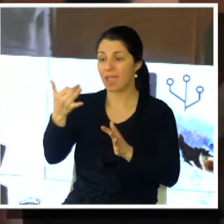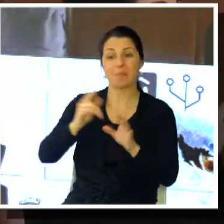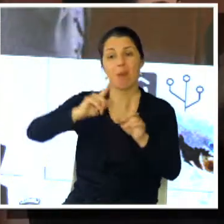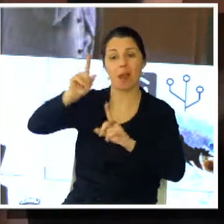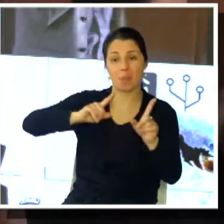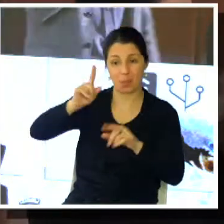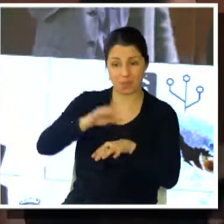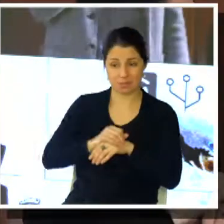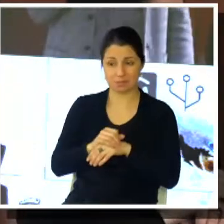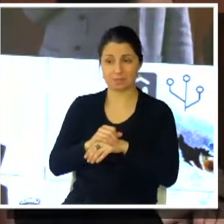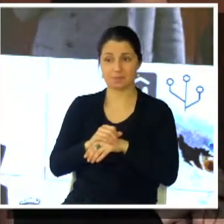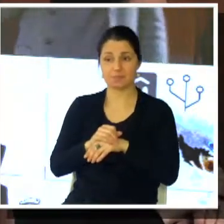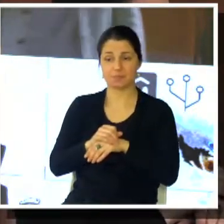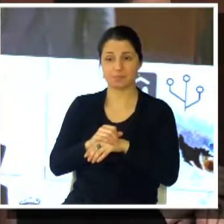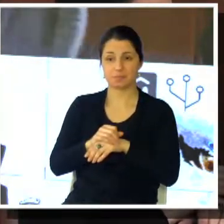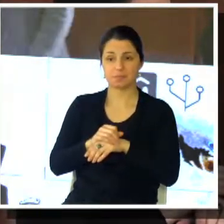ellas